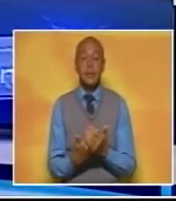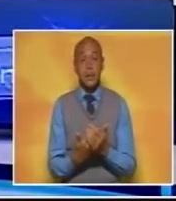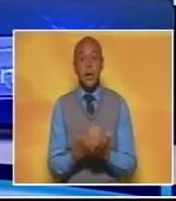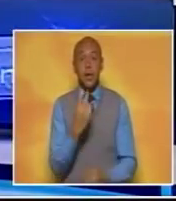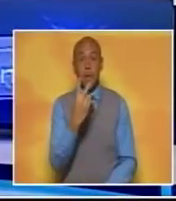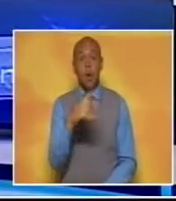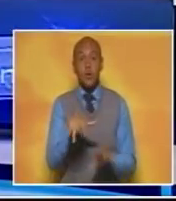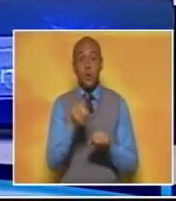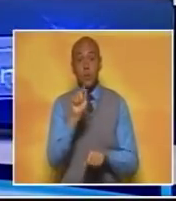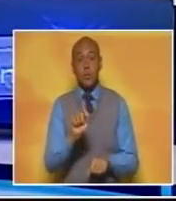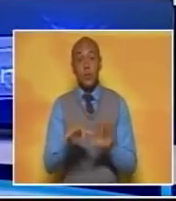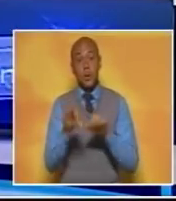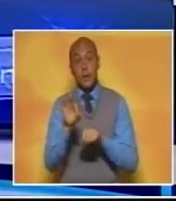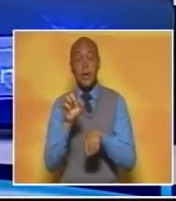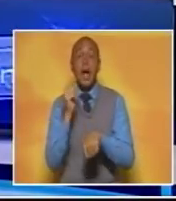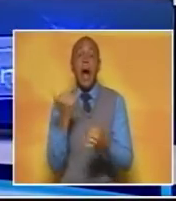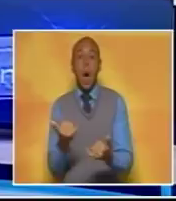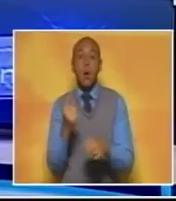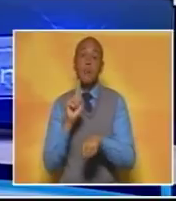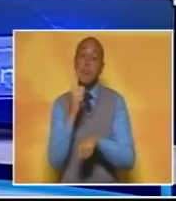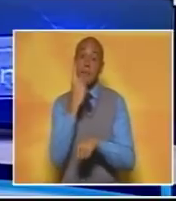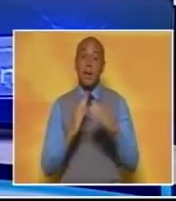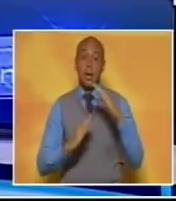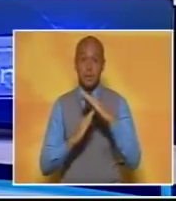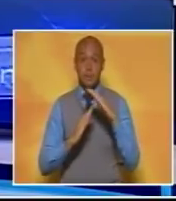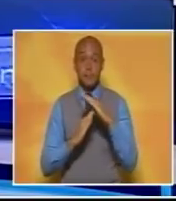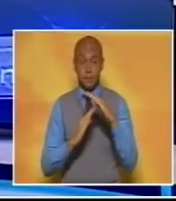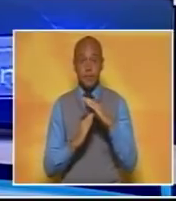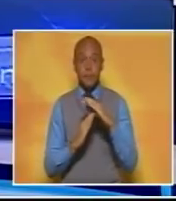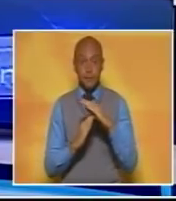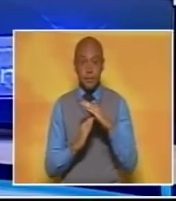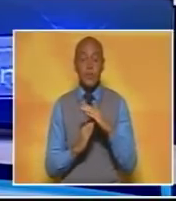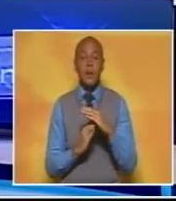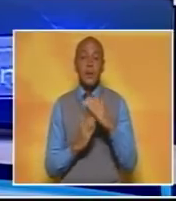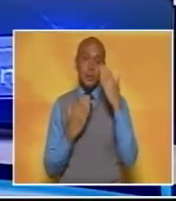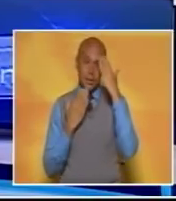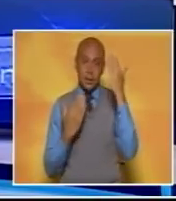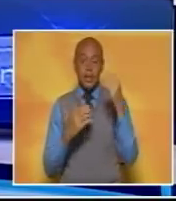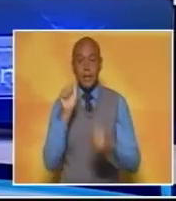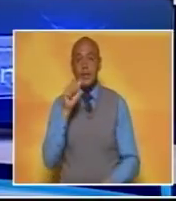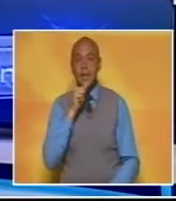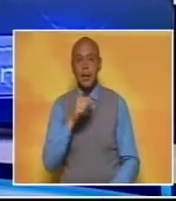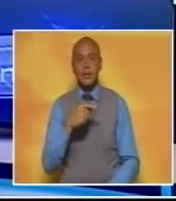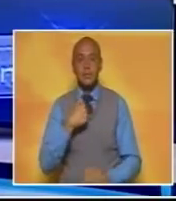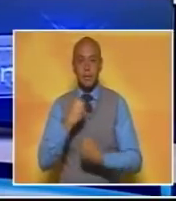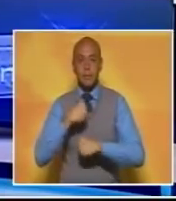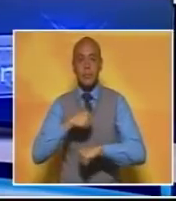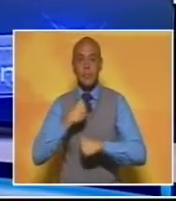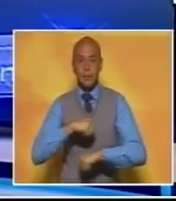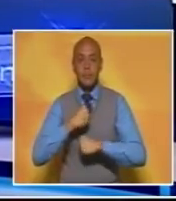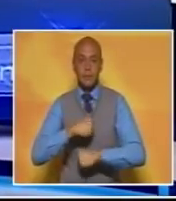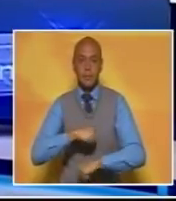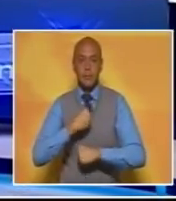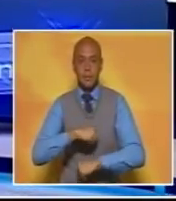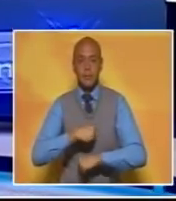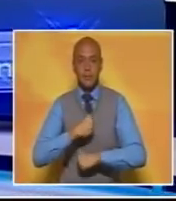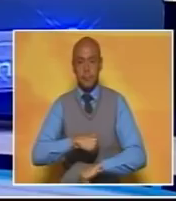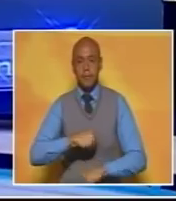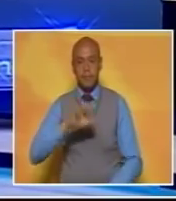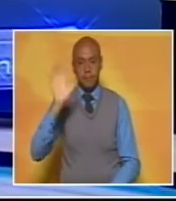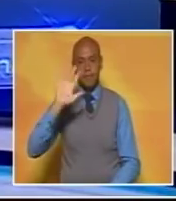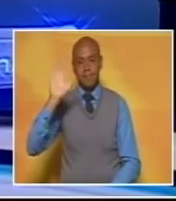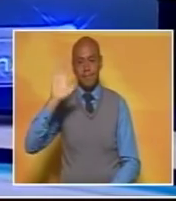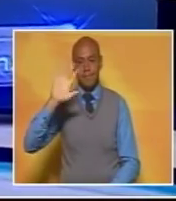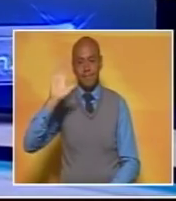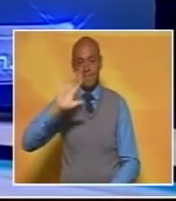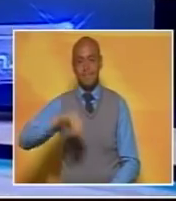13 minutos del mediodía, momento de hacer nuestra primera pausa. Así es, también de saludar a Ángel, que está trabajando con nosotros en el lenguaje de